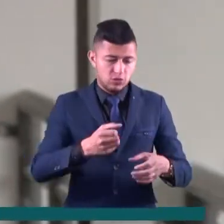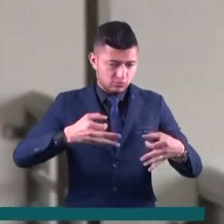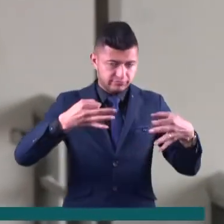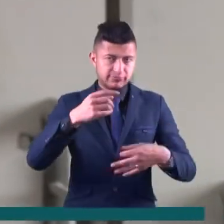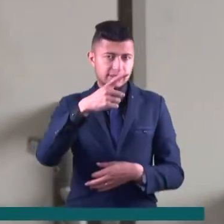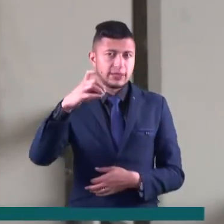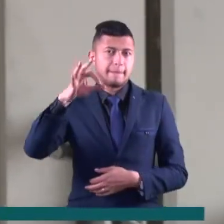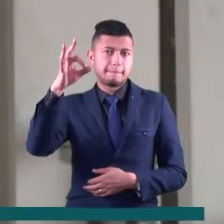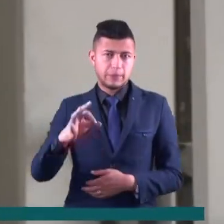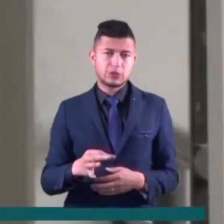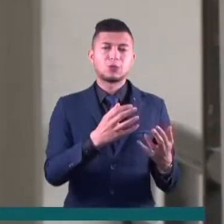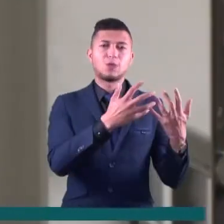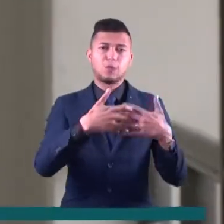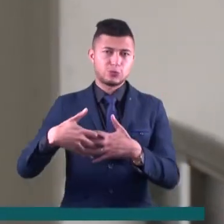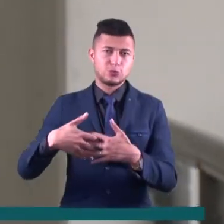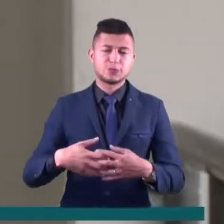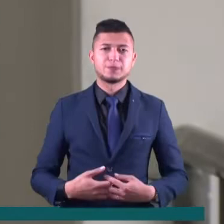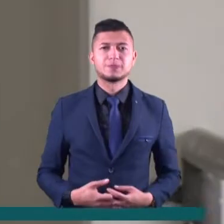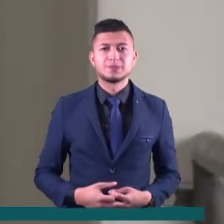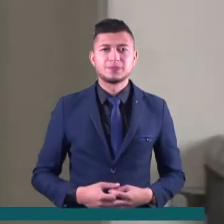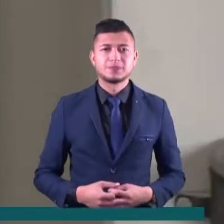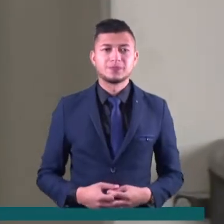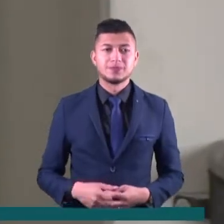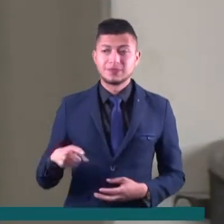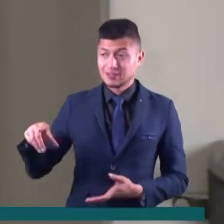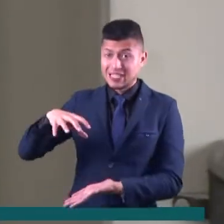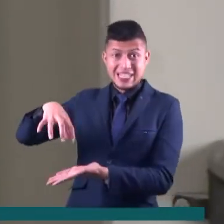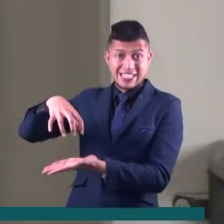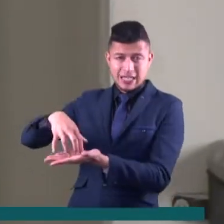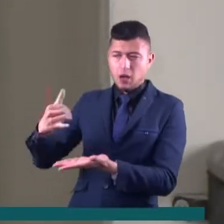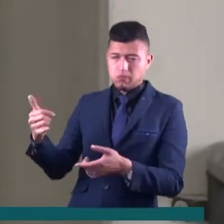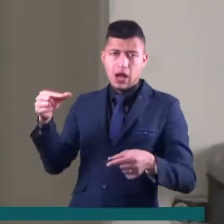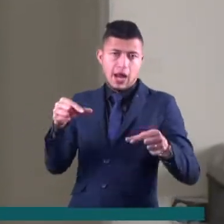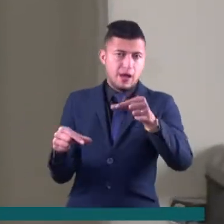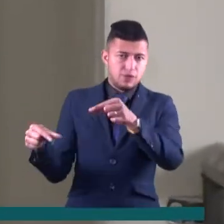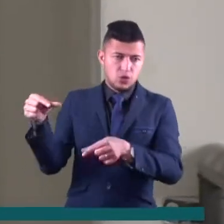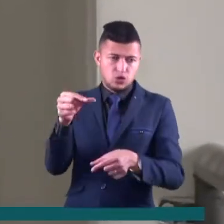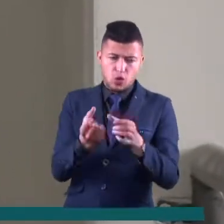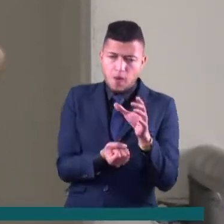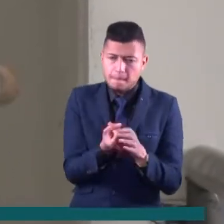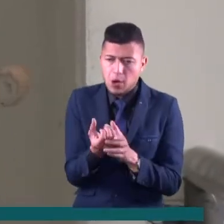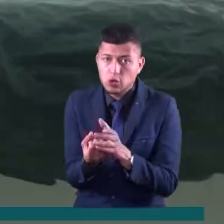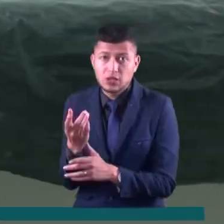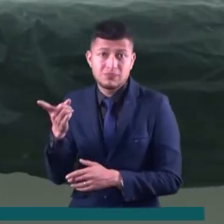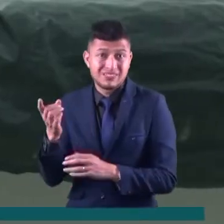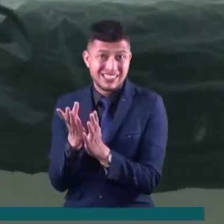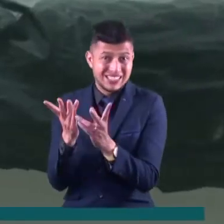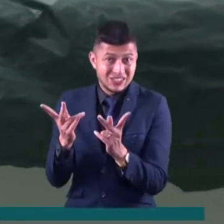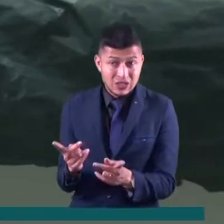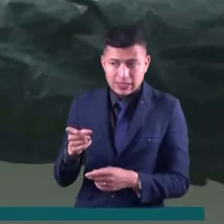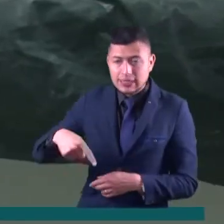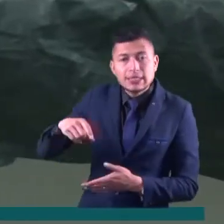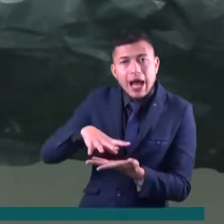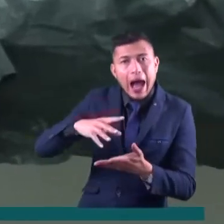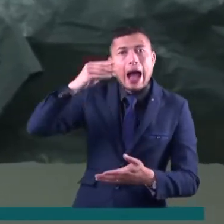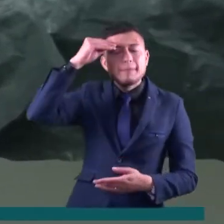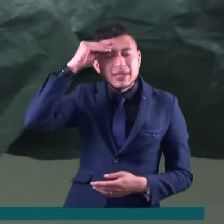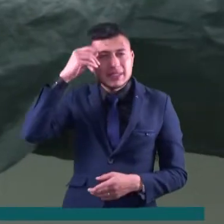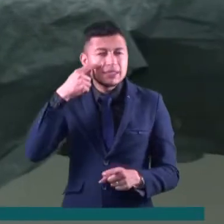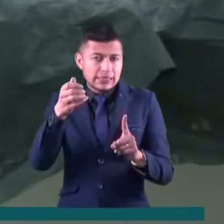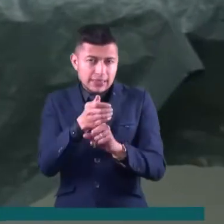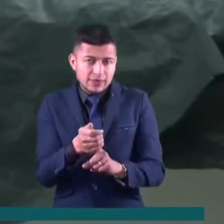estará en un 100% de funcionamiento esta sede tendrá laboratorios de productividad allí los estudiantes